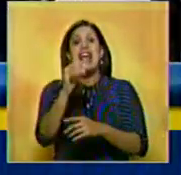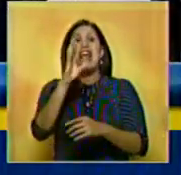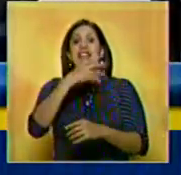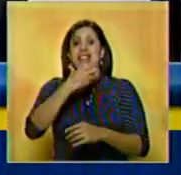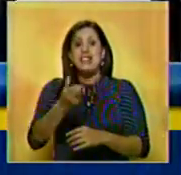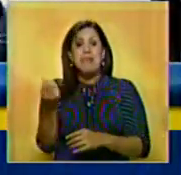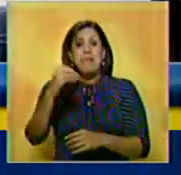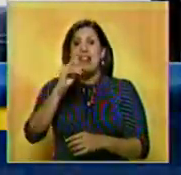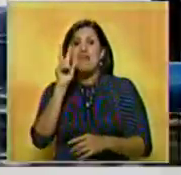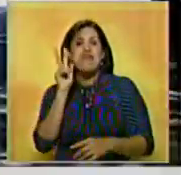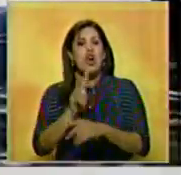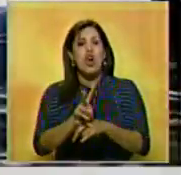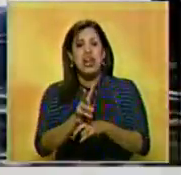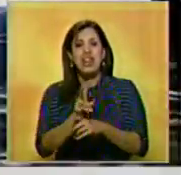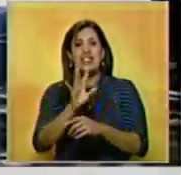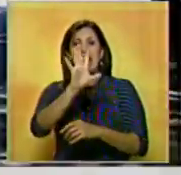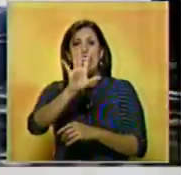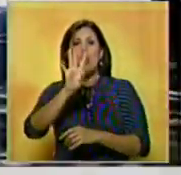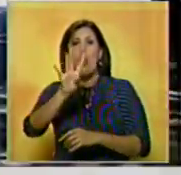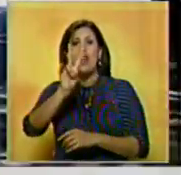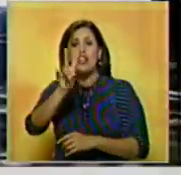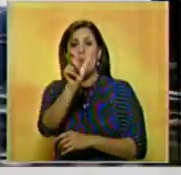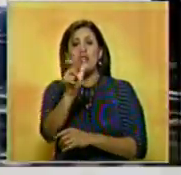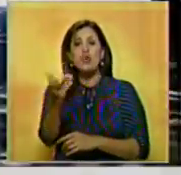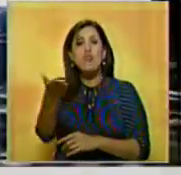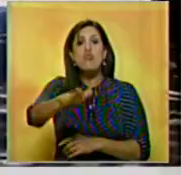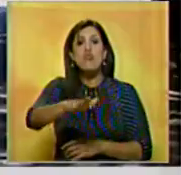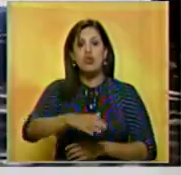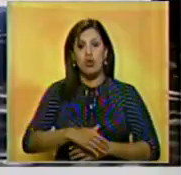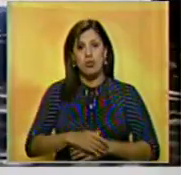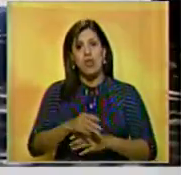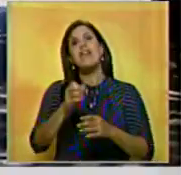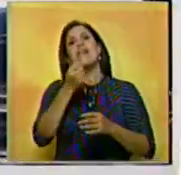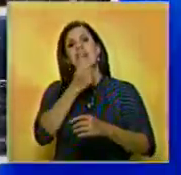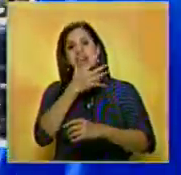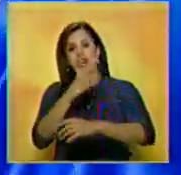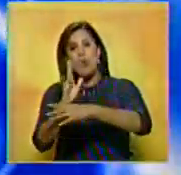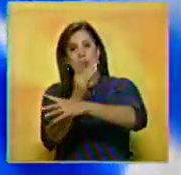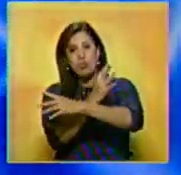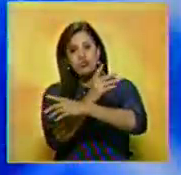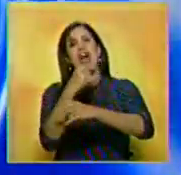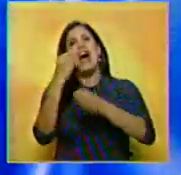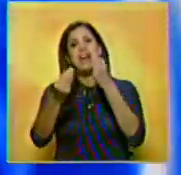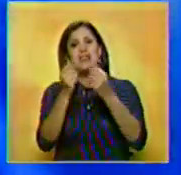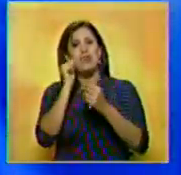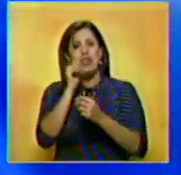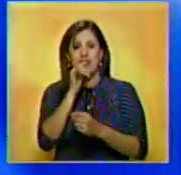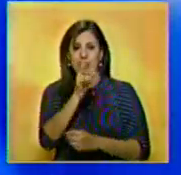diciembre uno de los más violentos, con 542 ingresos. Desde la morgue de Bellomonte, Miroslava Gómez, Noticiero.